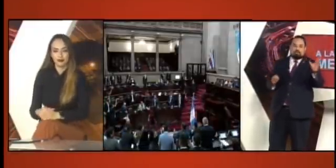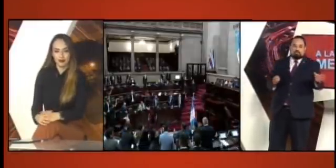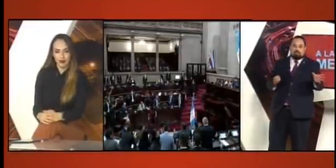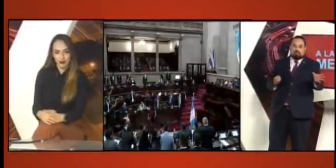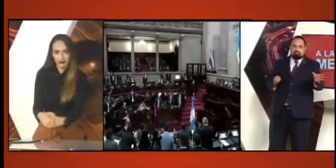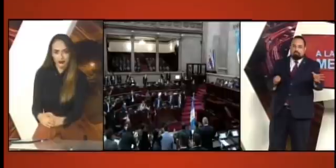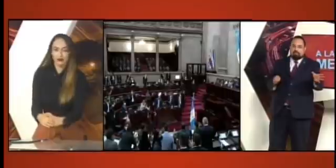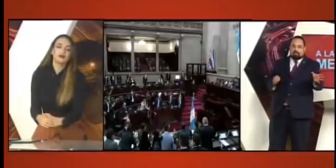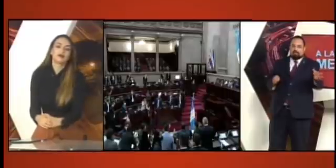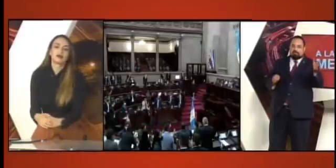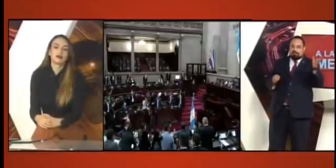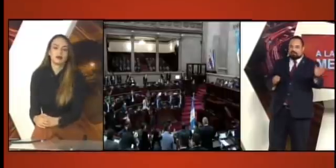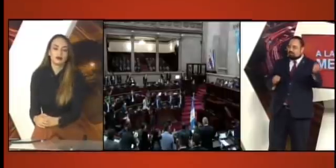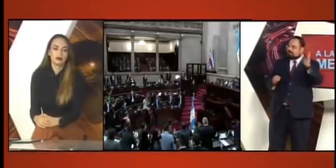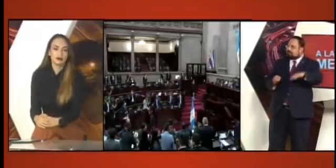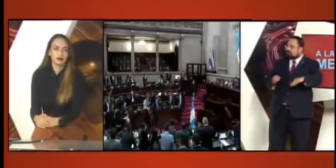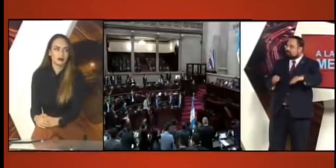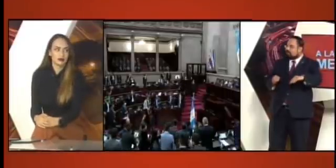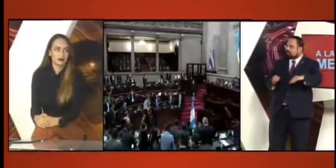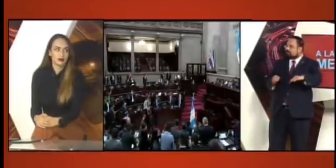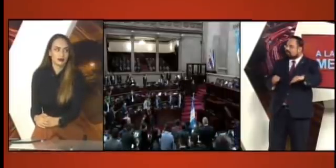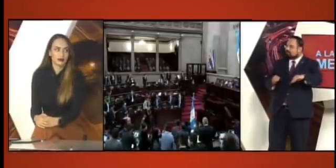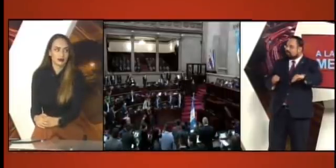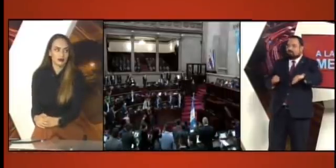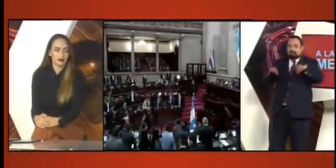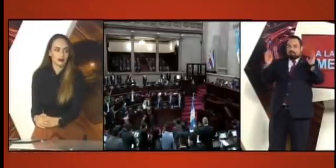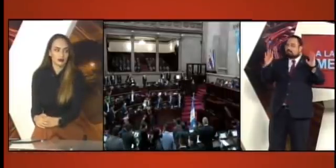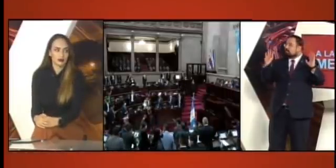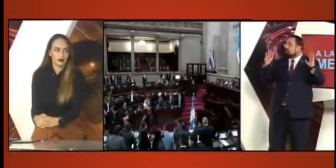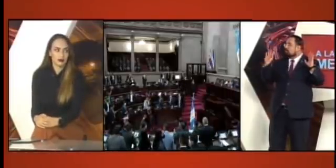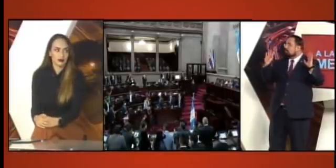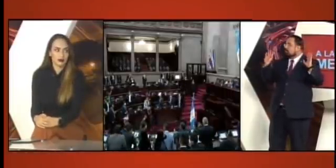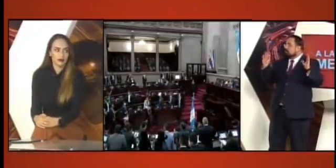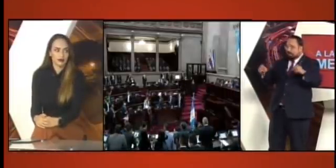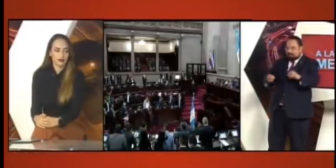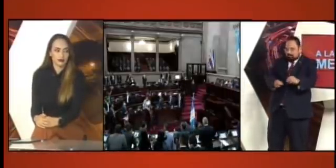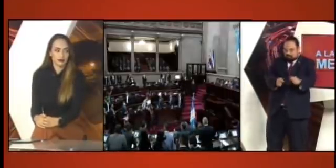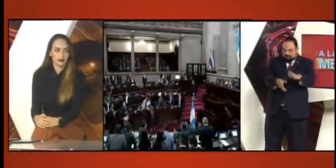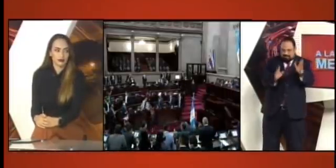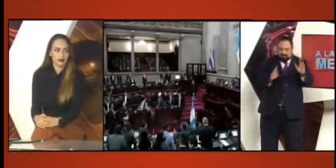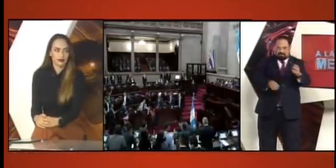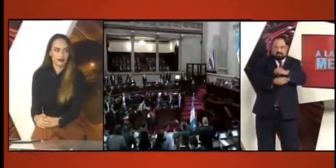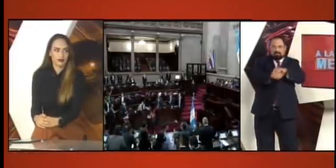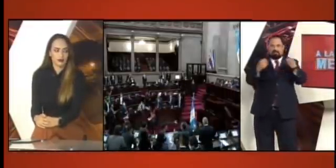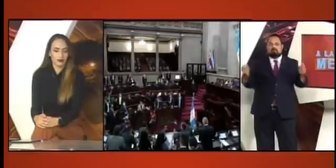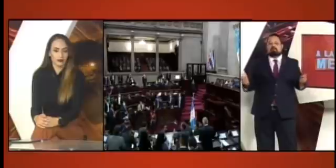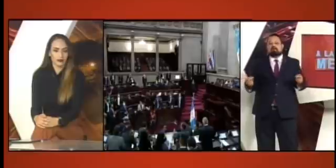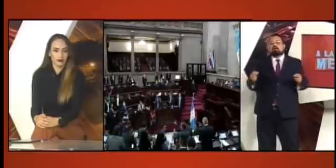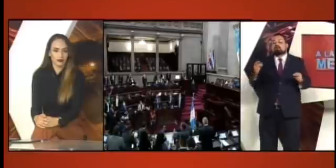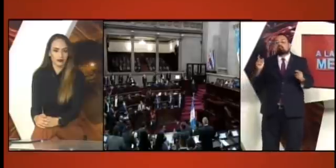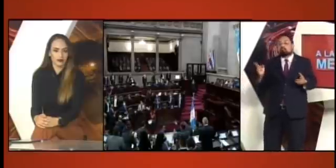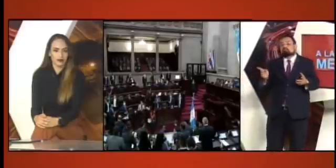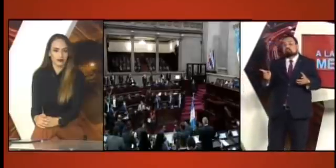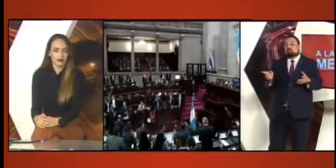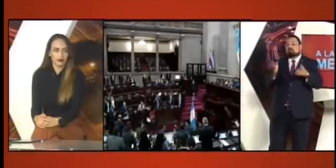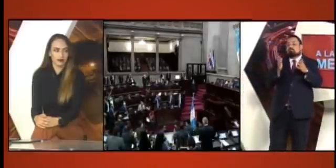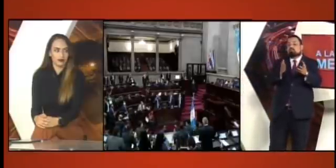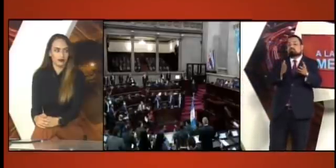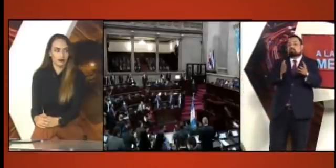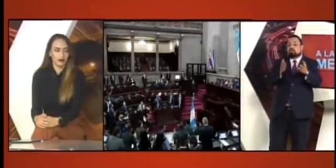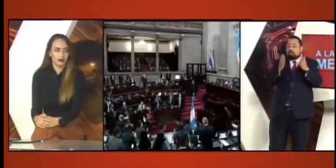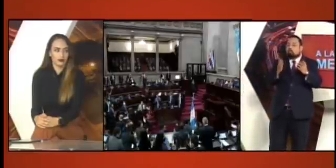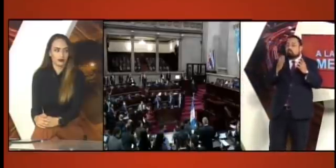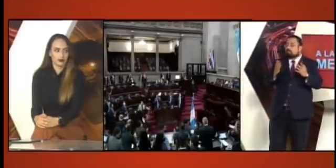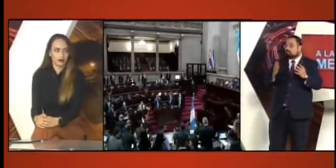congreso de la república decide qué es lo que hacen y legisla no nuevo pero ha sido sacado de la manga vamos a darle